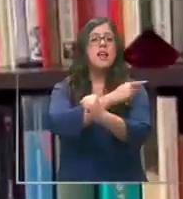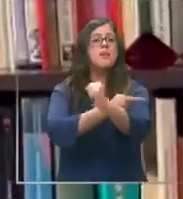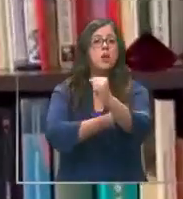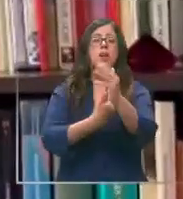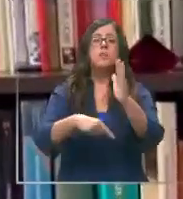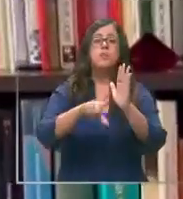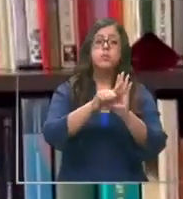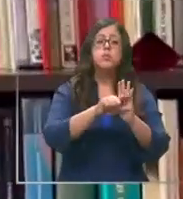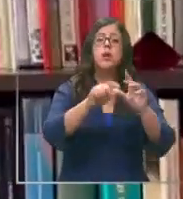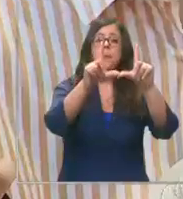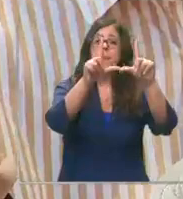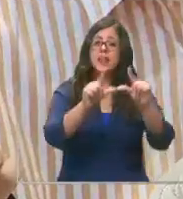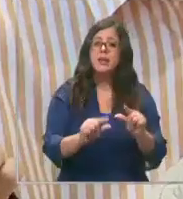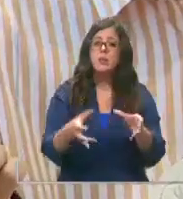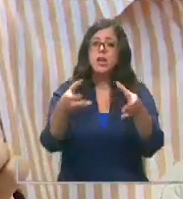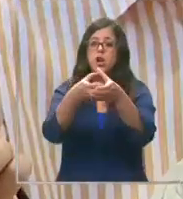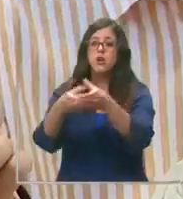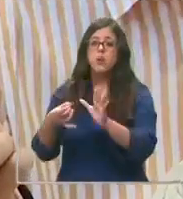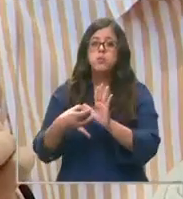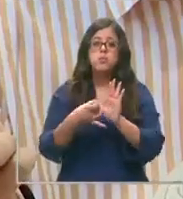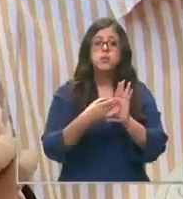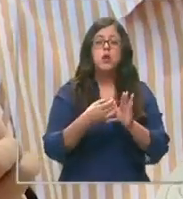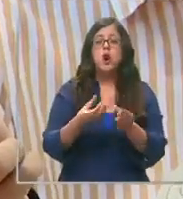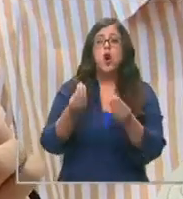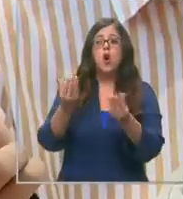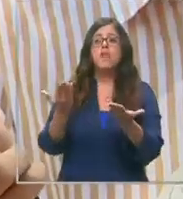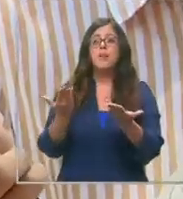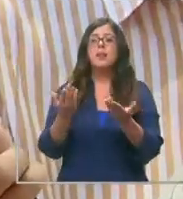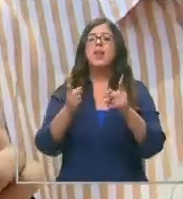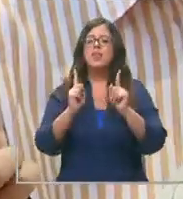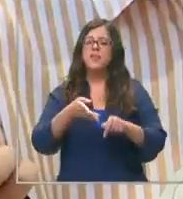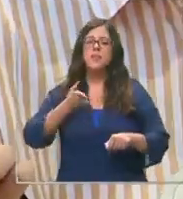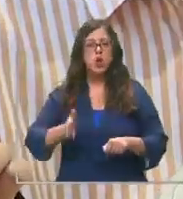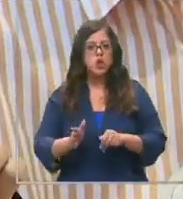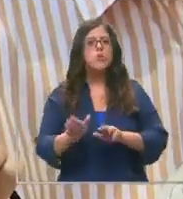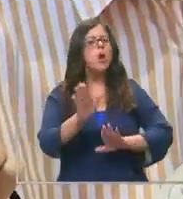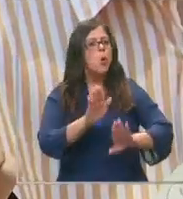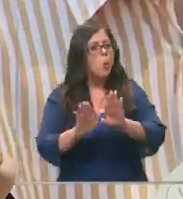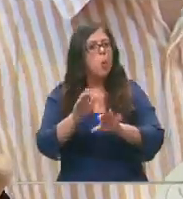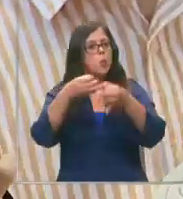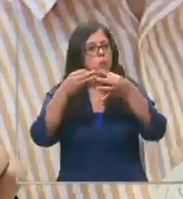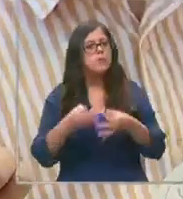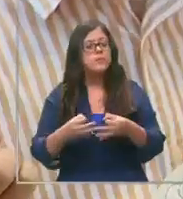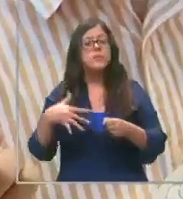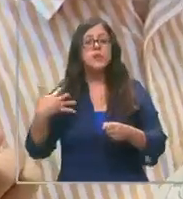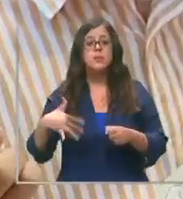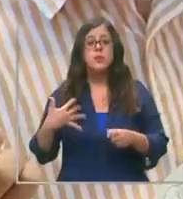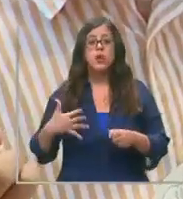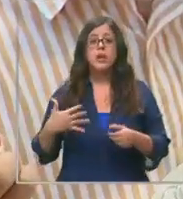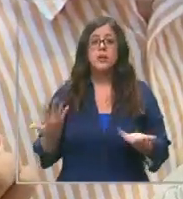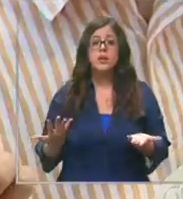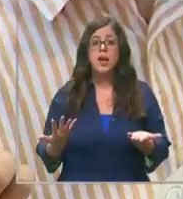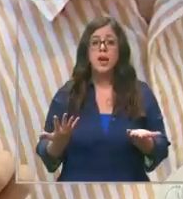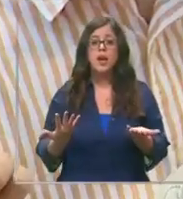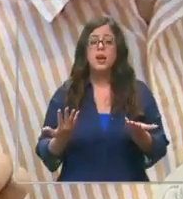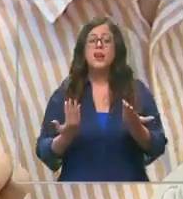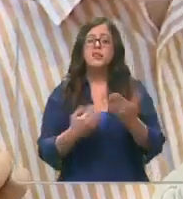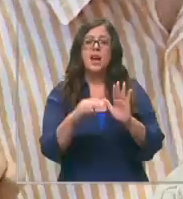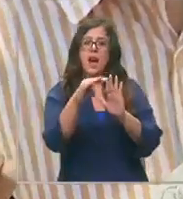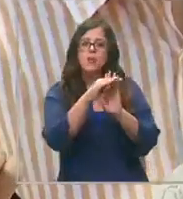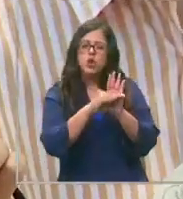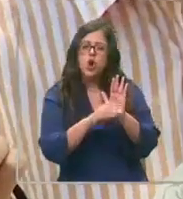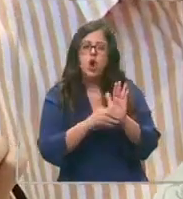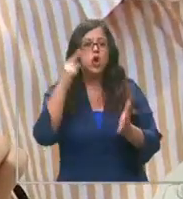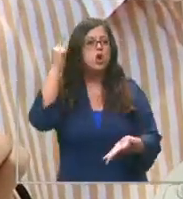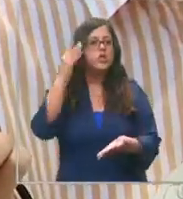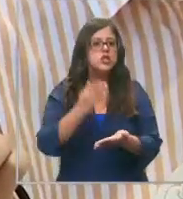disminuir el crimen organizado Obviamente que no hay que bajar la guardia creo que es importante el activar todos los protocolos y la acción